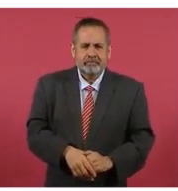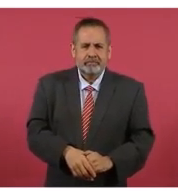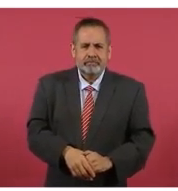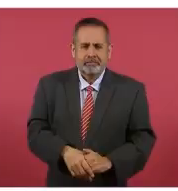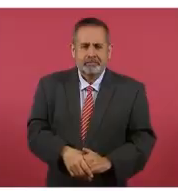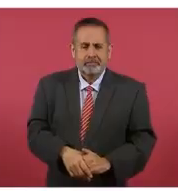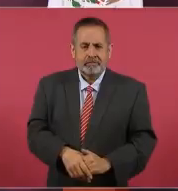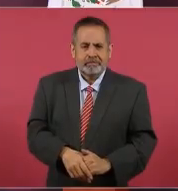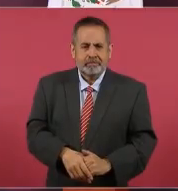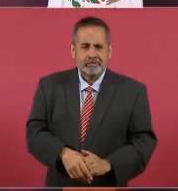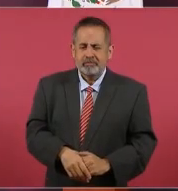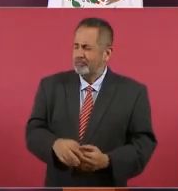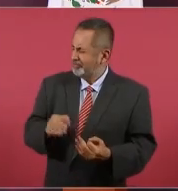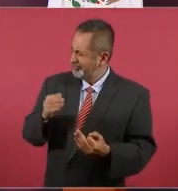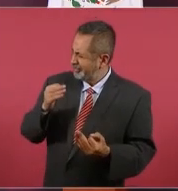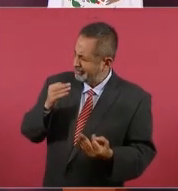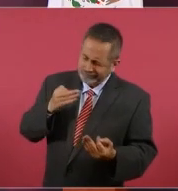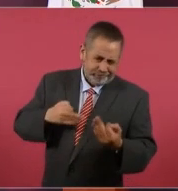Todos.